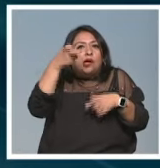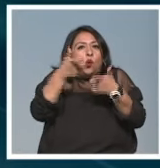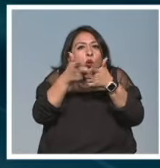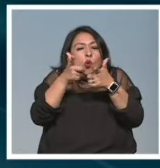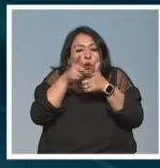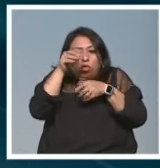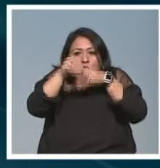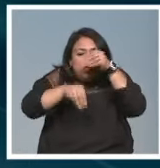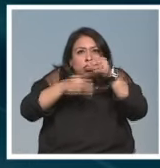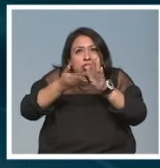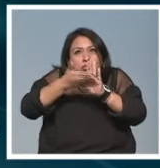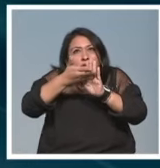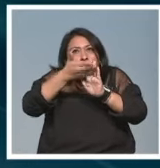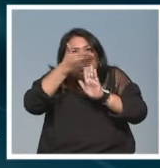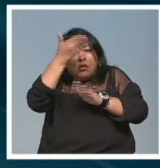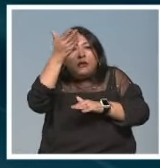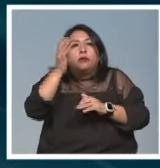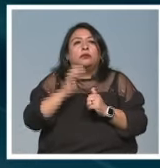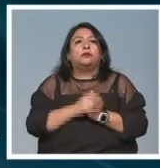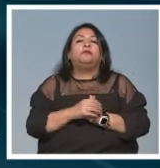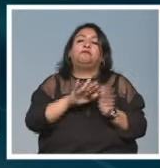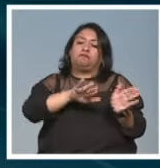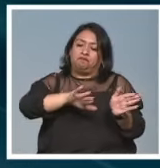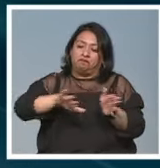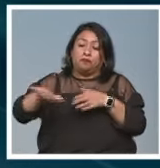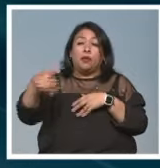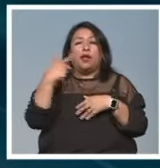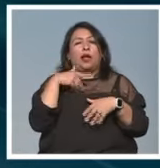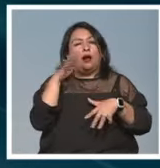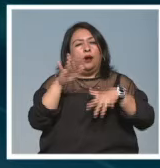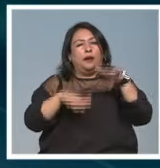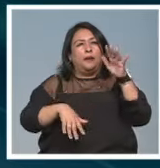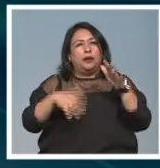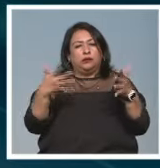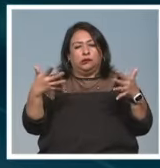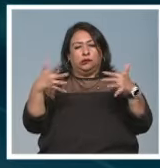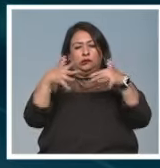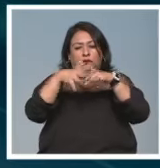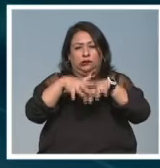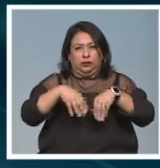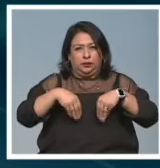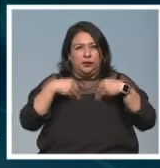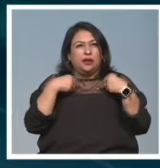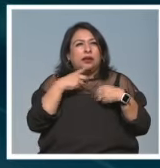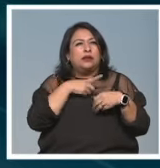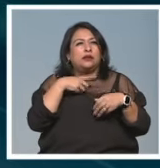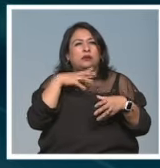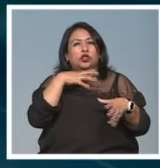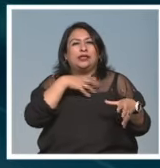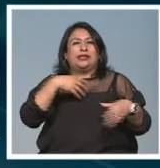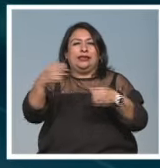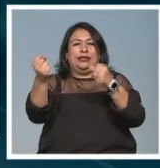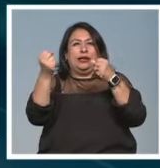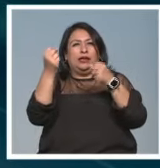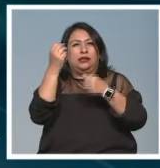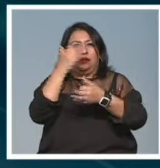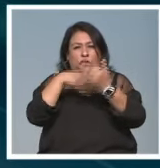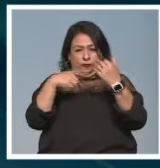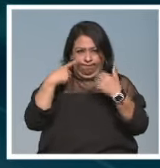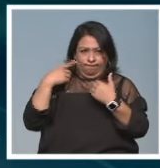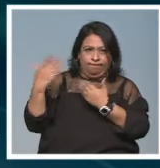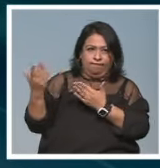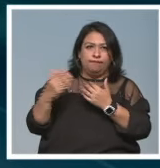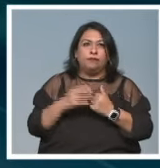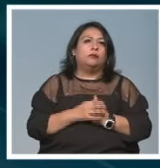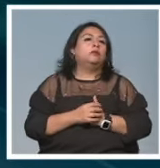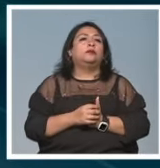colectiva de construcción arquitectónica? Y bien, a veces para fundirse con la existencia hay que despojarse de todo. Vean esto.